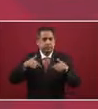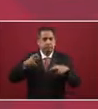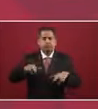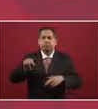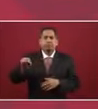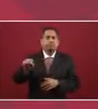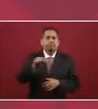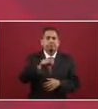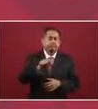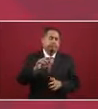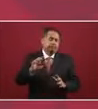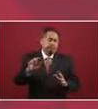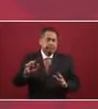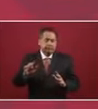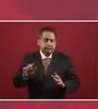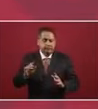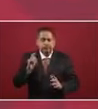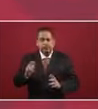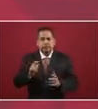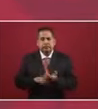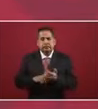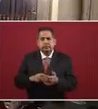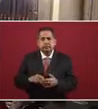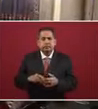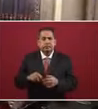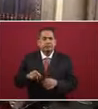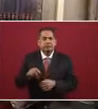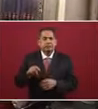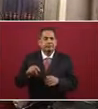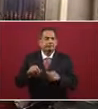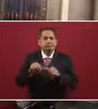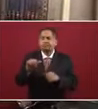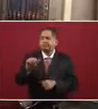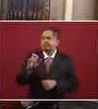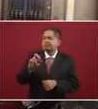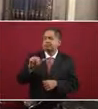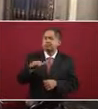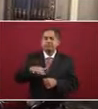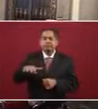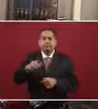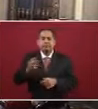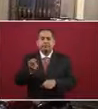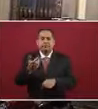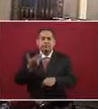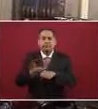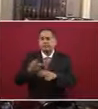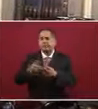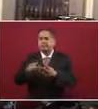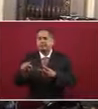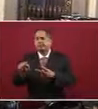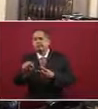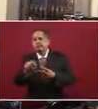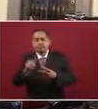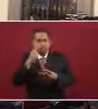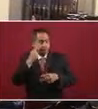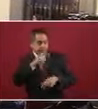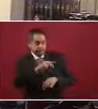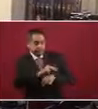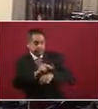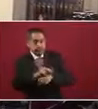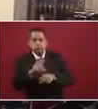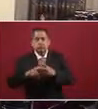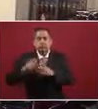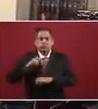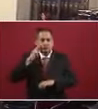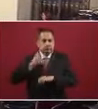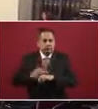representante de área, secretaría o entidad de